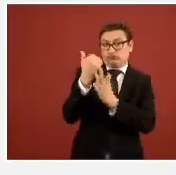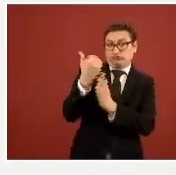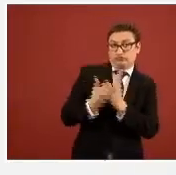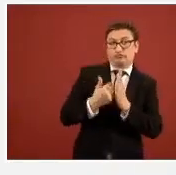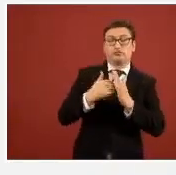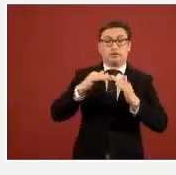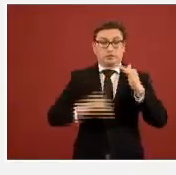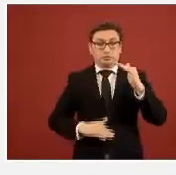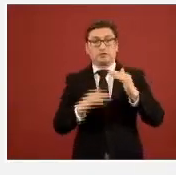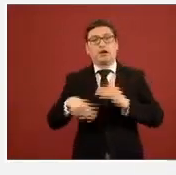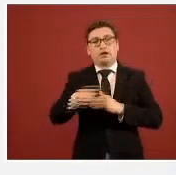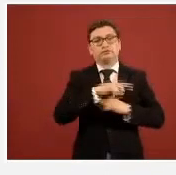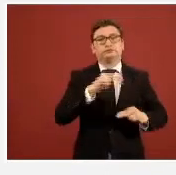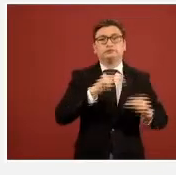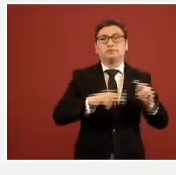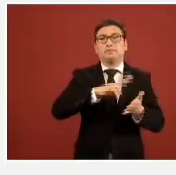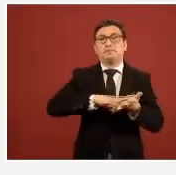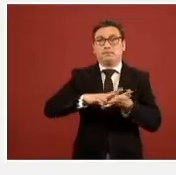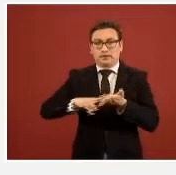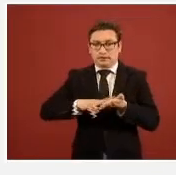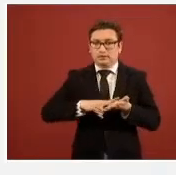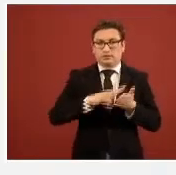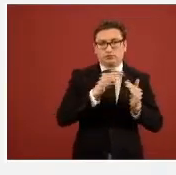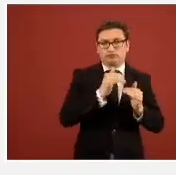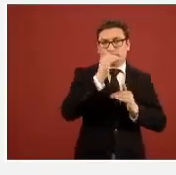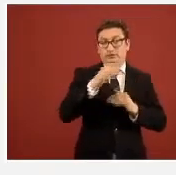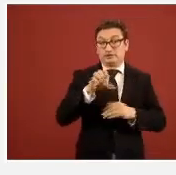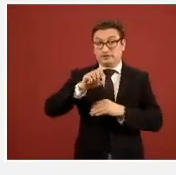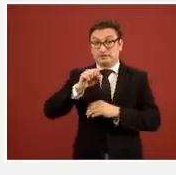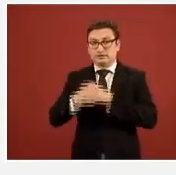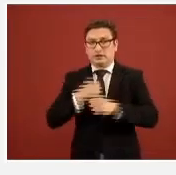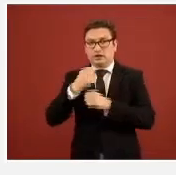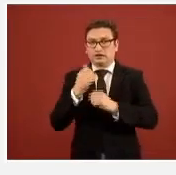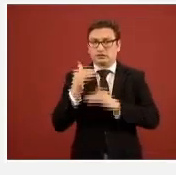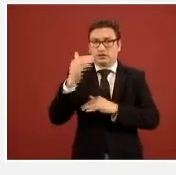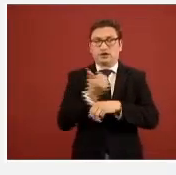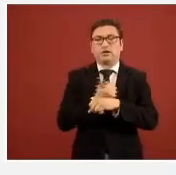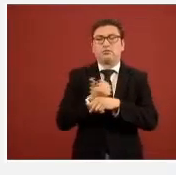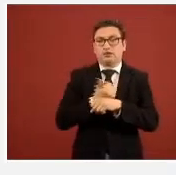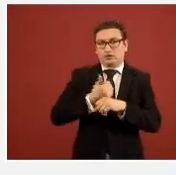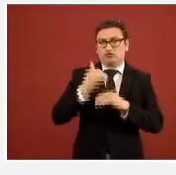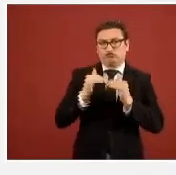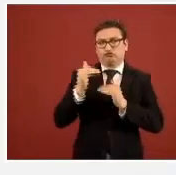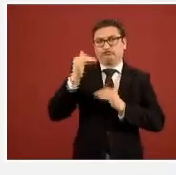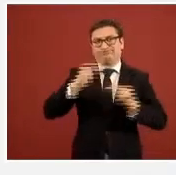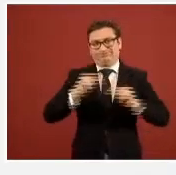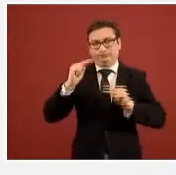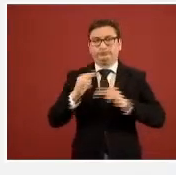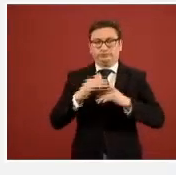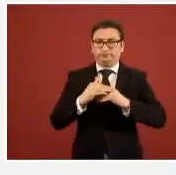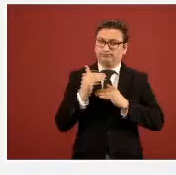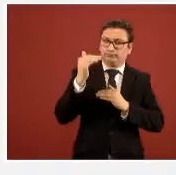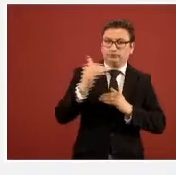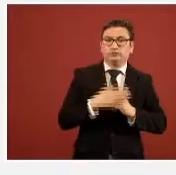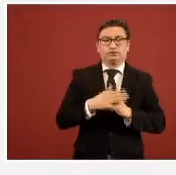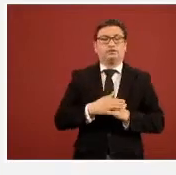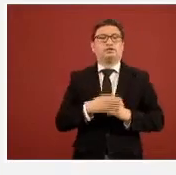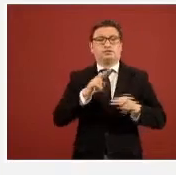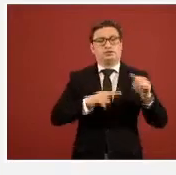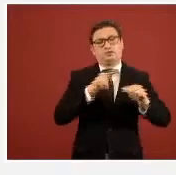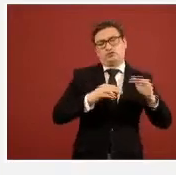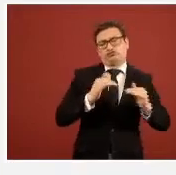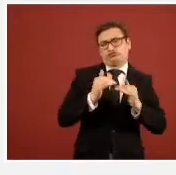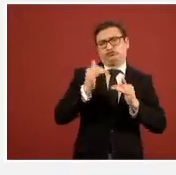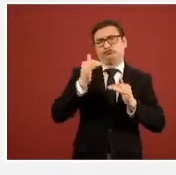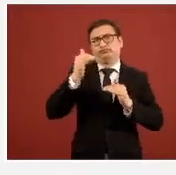todavía son mayores, y a partir de los 60 en adelante las barras amarillas se incrementan, y además se van incrementando en una